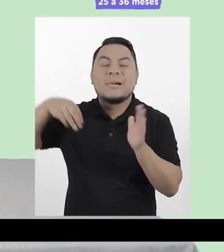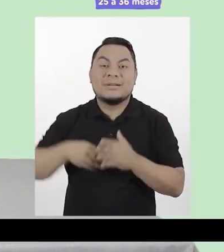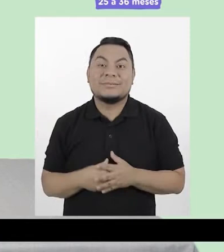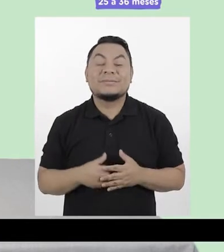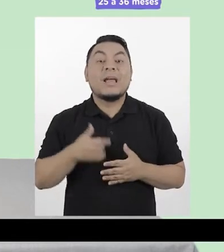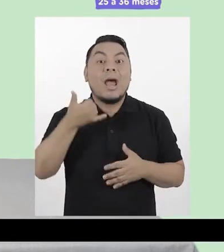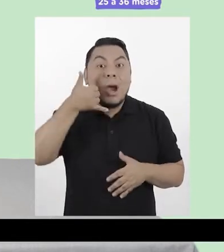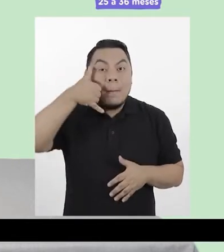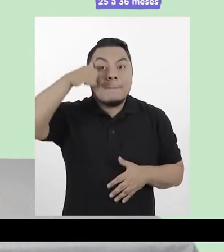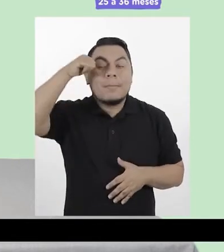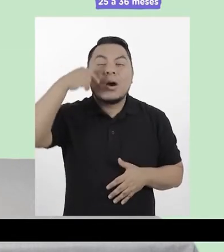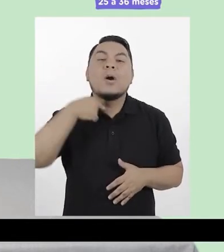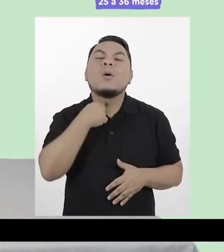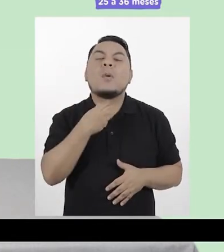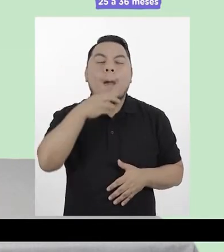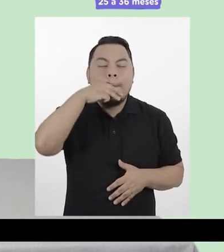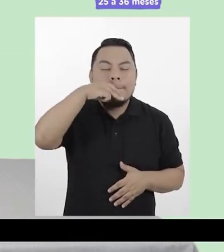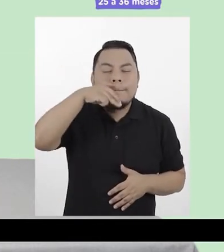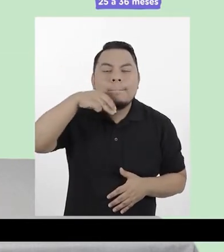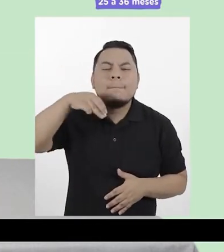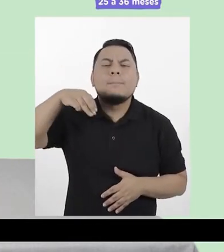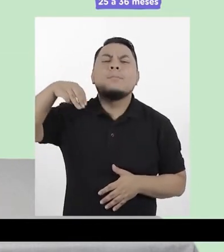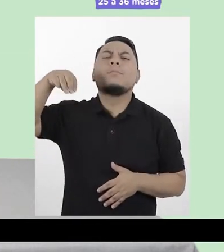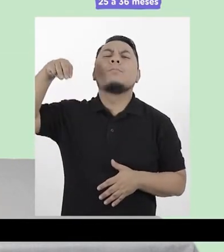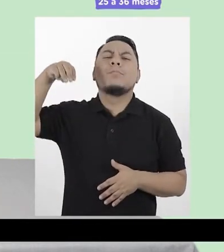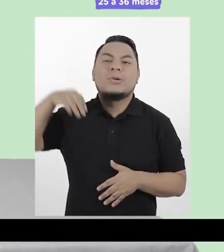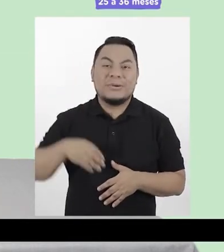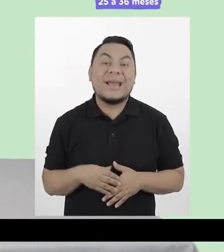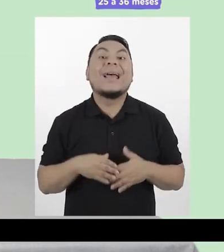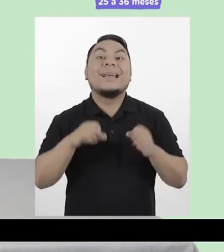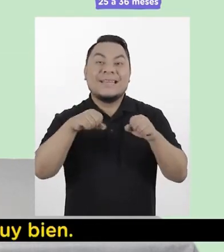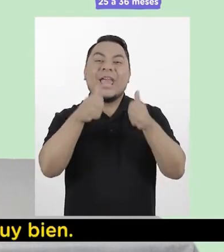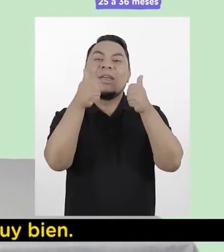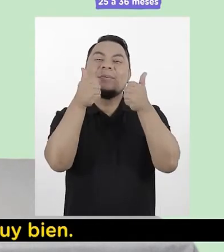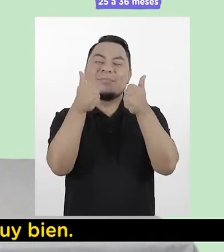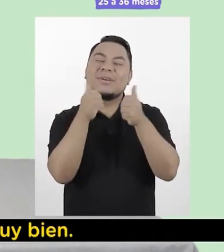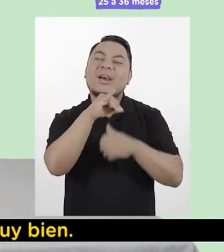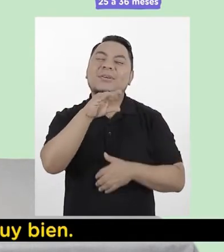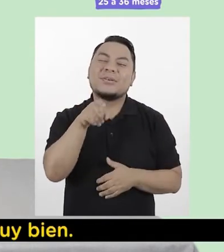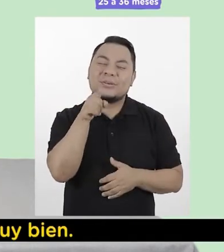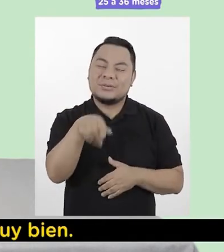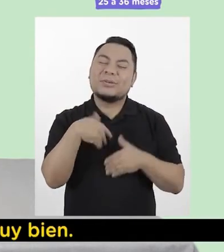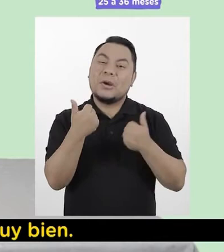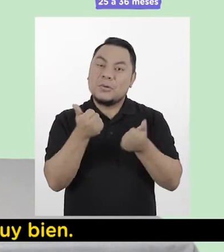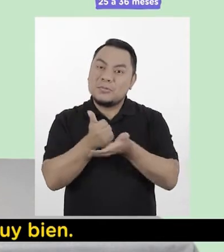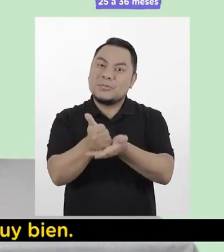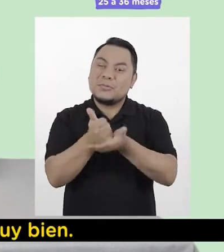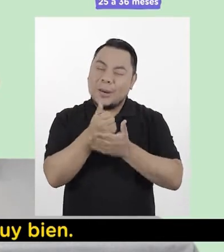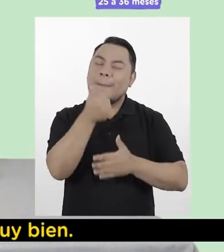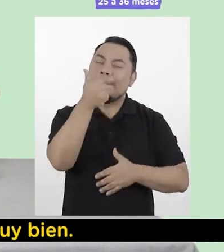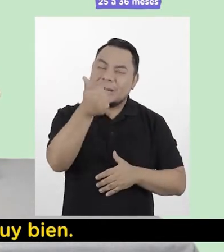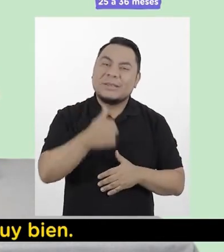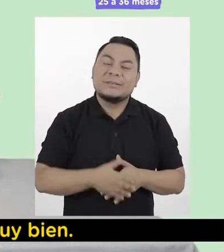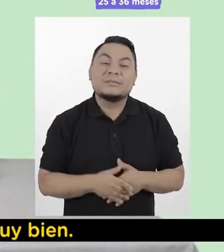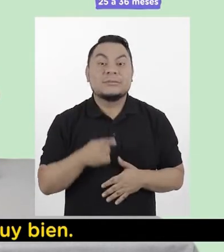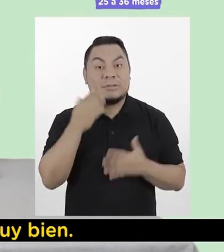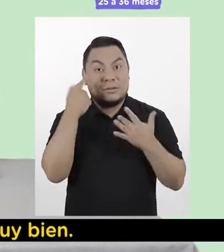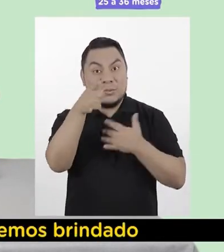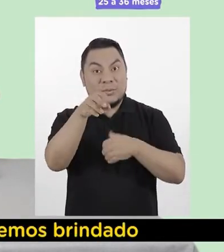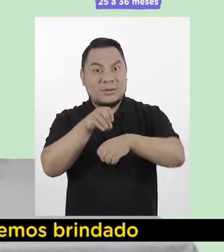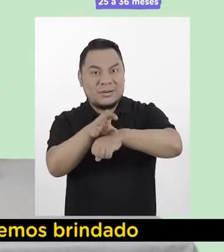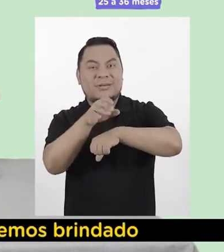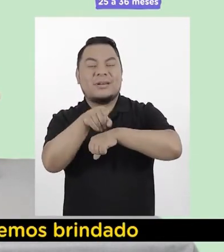Mmm. Las vacas hacen mmm. Muy bien, Jorge, has colaborado muy